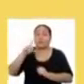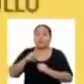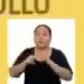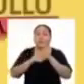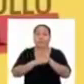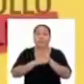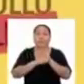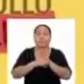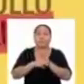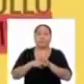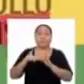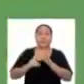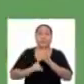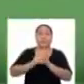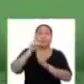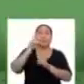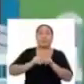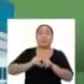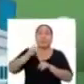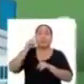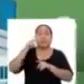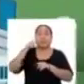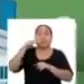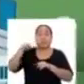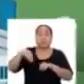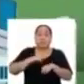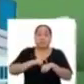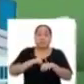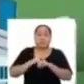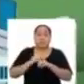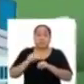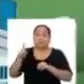el modelo de desarrollo nacionalista, donde se estatizaron empresas,